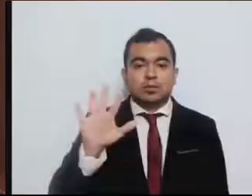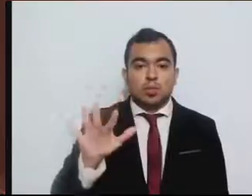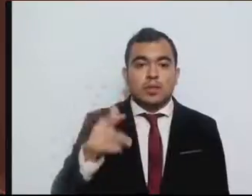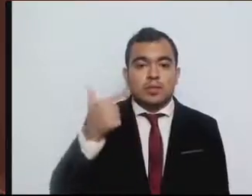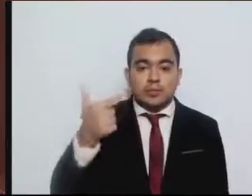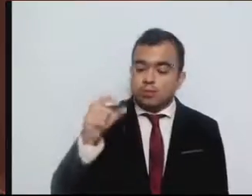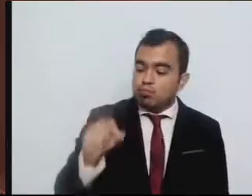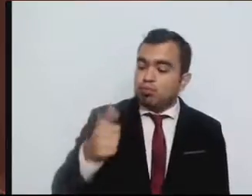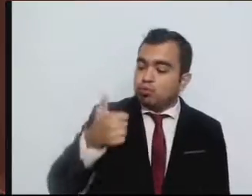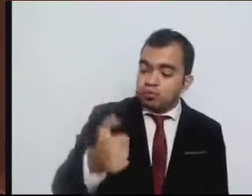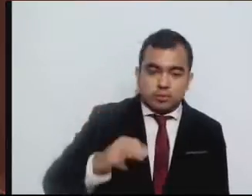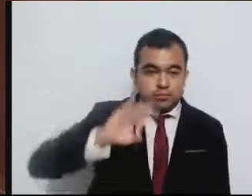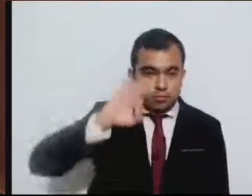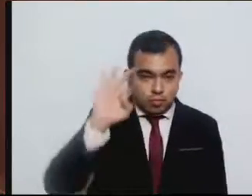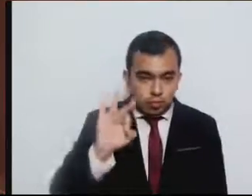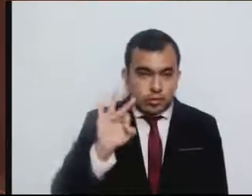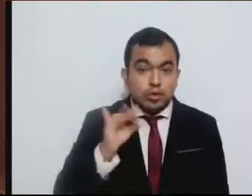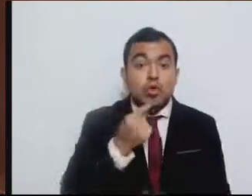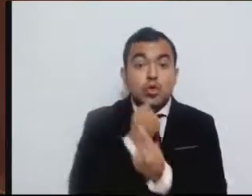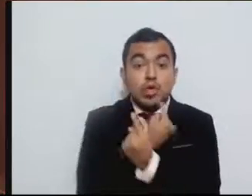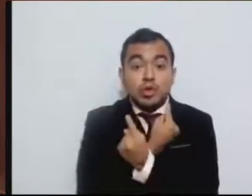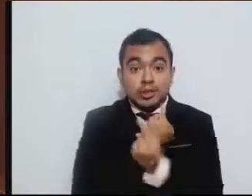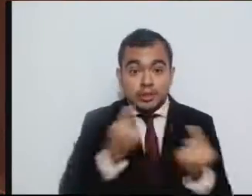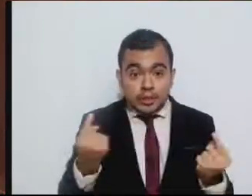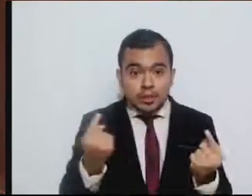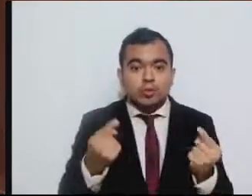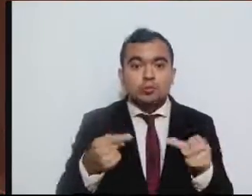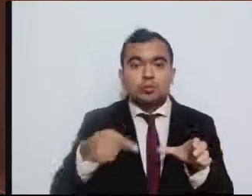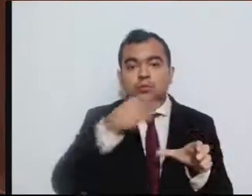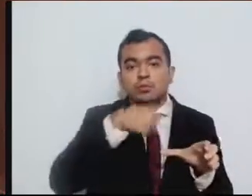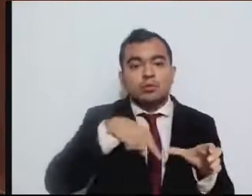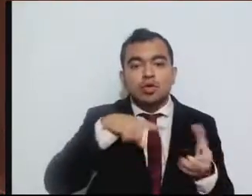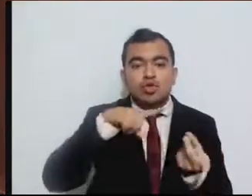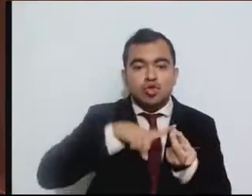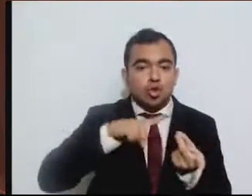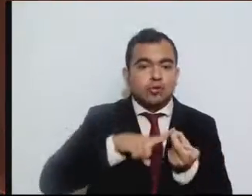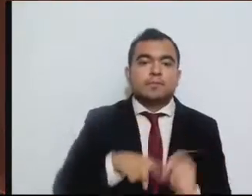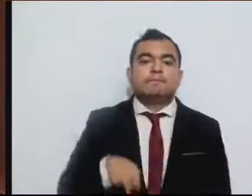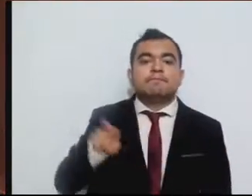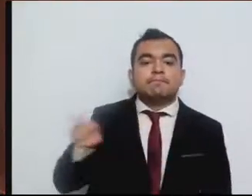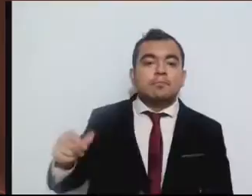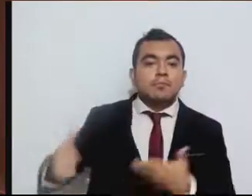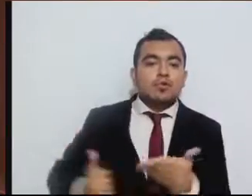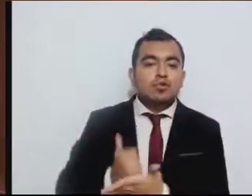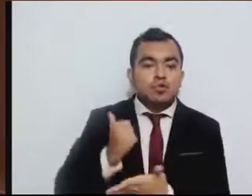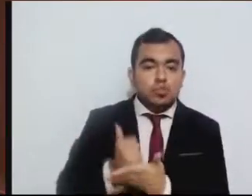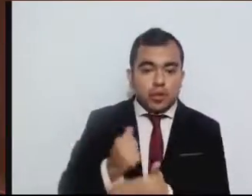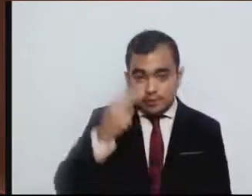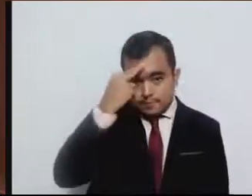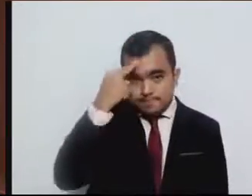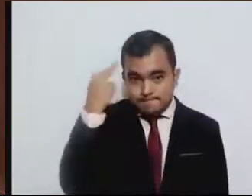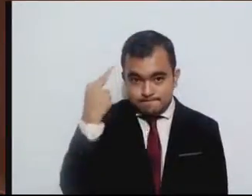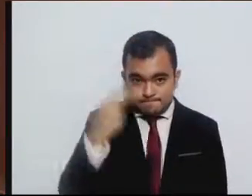57.6% de los infantes están concentrados en la Ciudad de México, es decir,